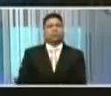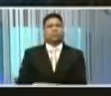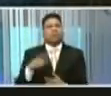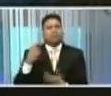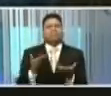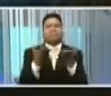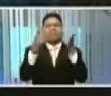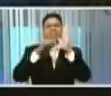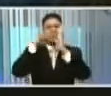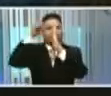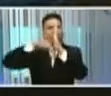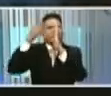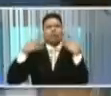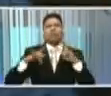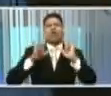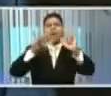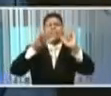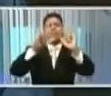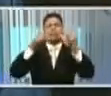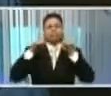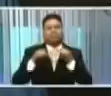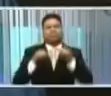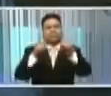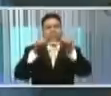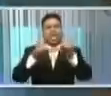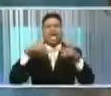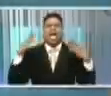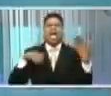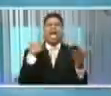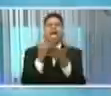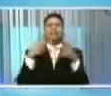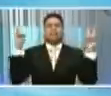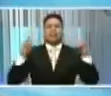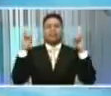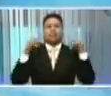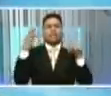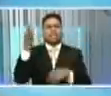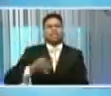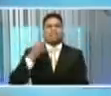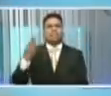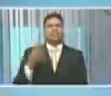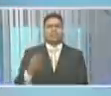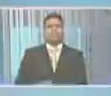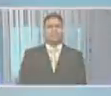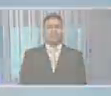regalo. Con amor seguimos la marcha. Hasta la victoria siempre.